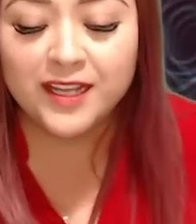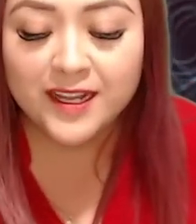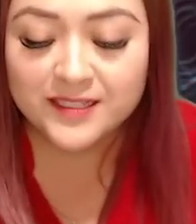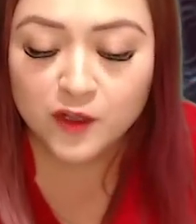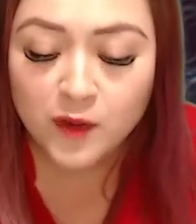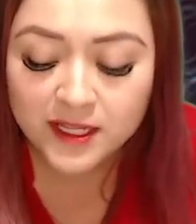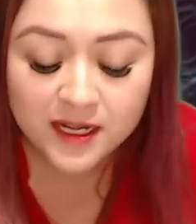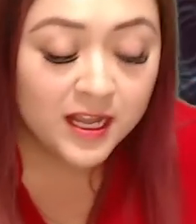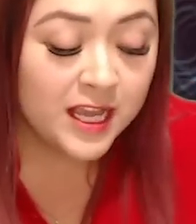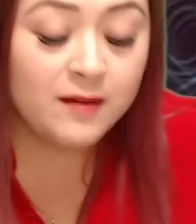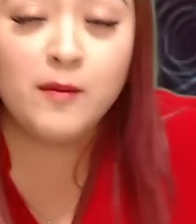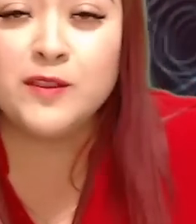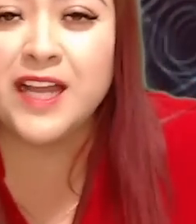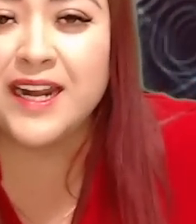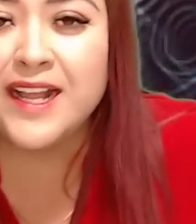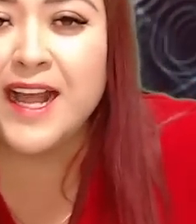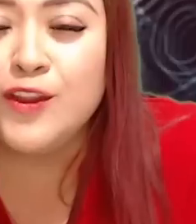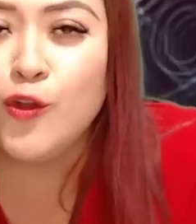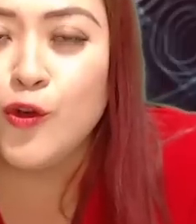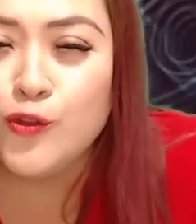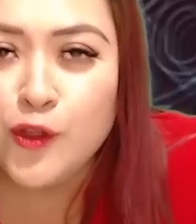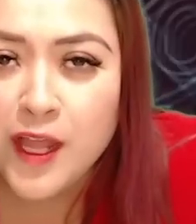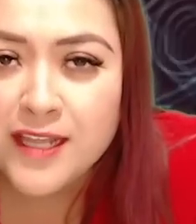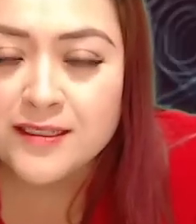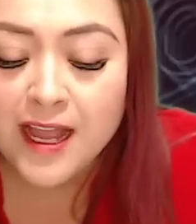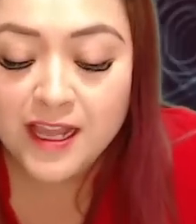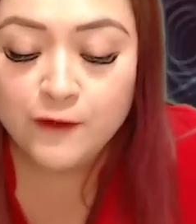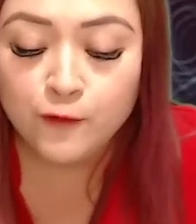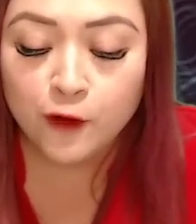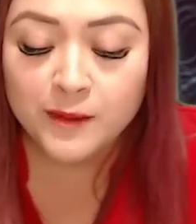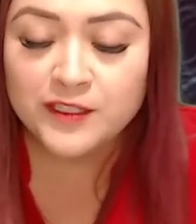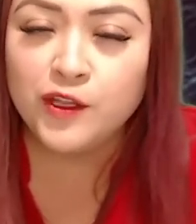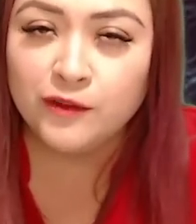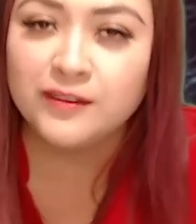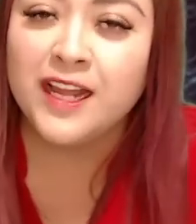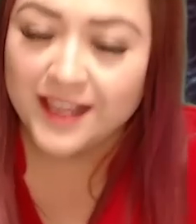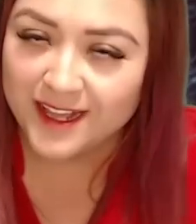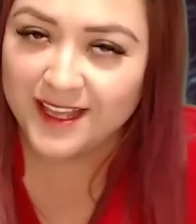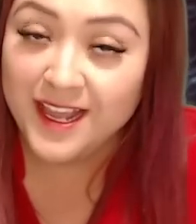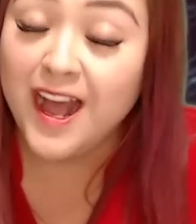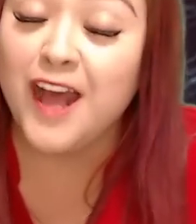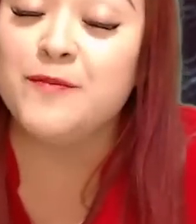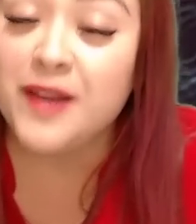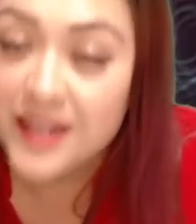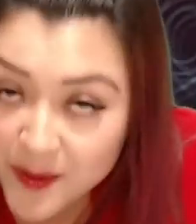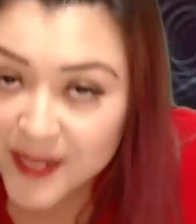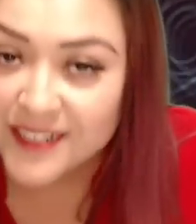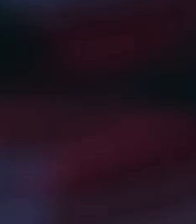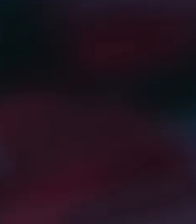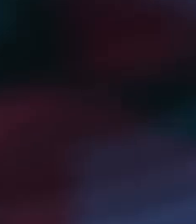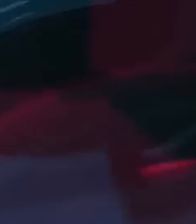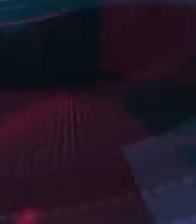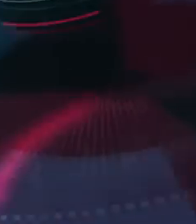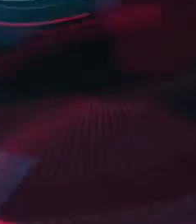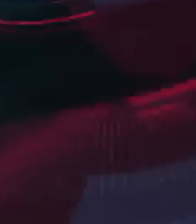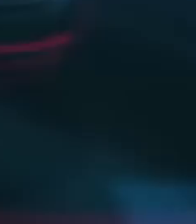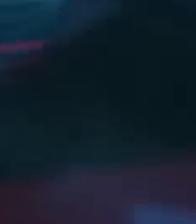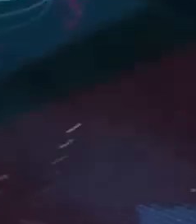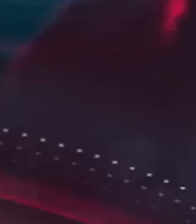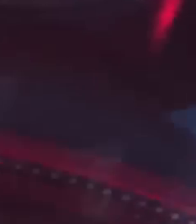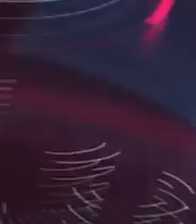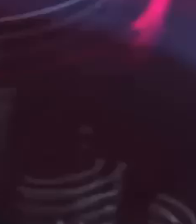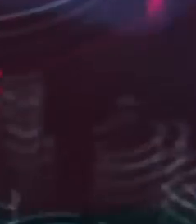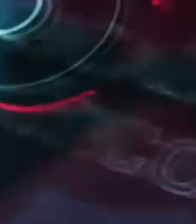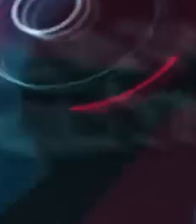donde quiera que se encuentren. Y vamos arrancando con toda esta información que aquí hay para llevar.